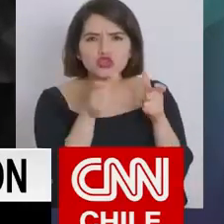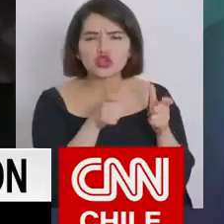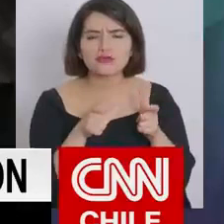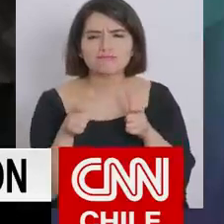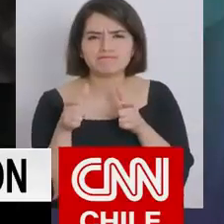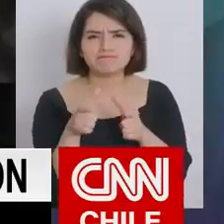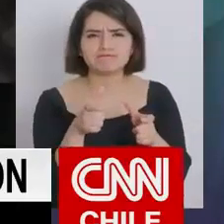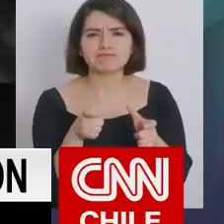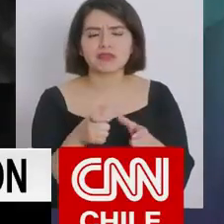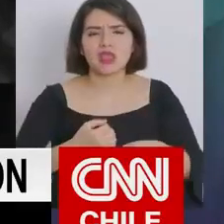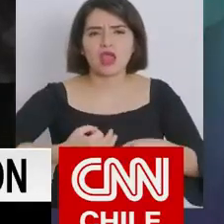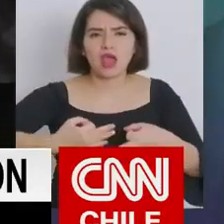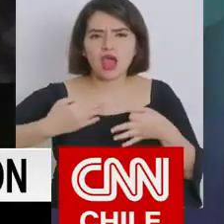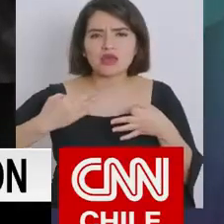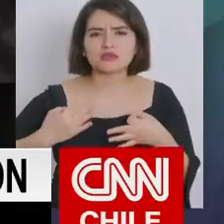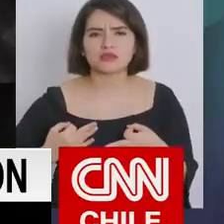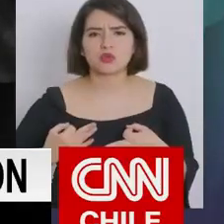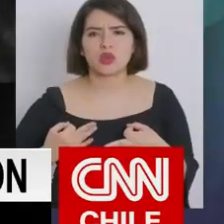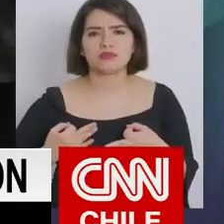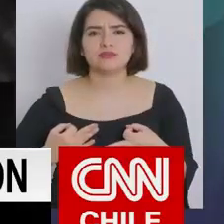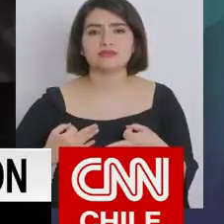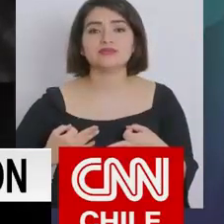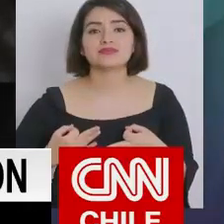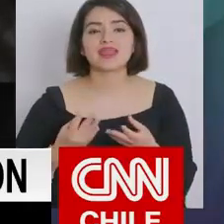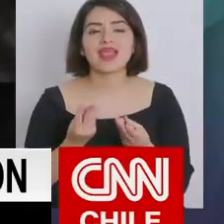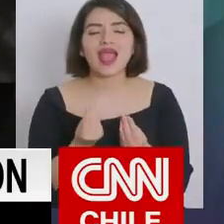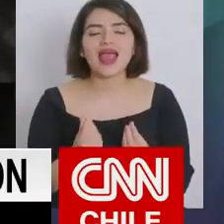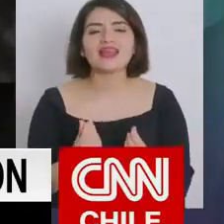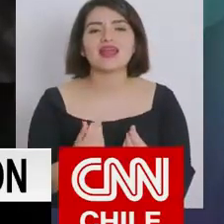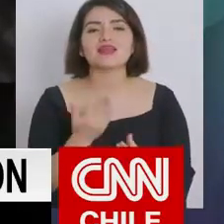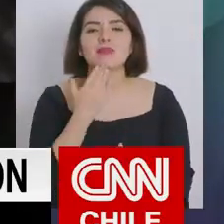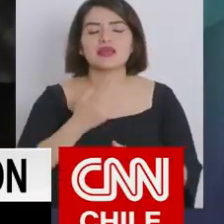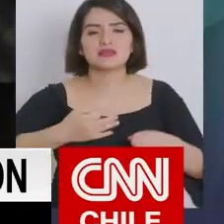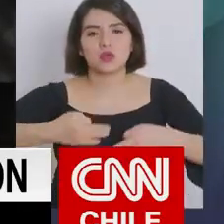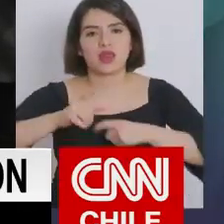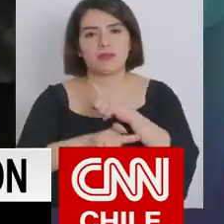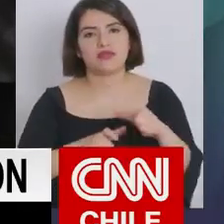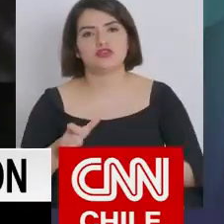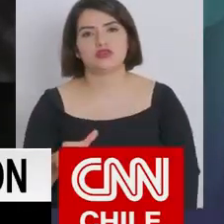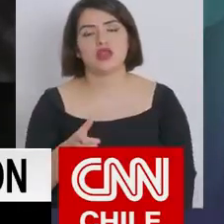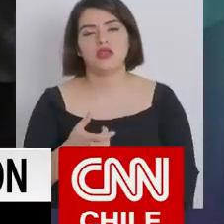para asegurar la calidad y la seguridad de los pacientes.